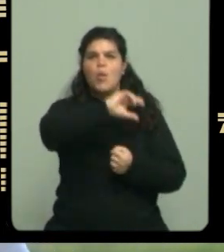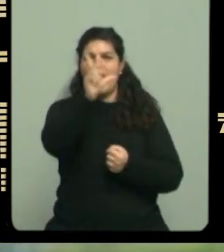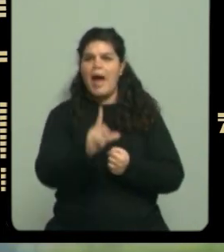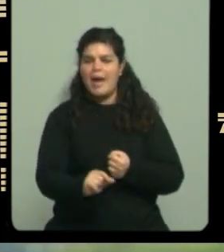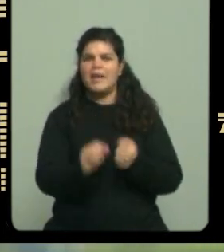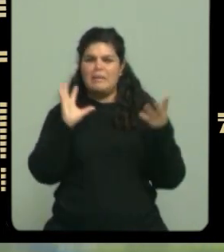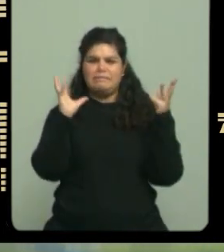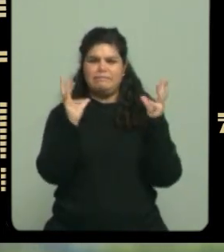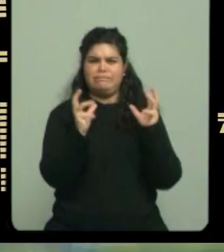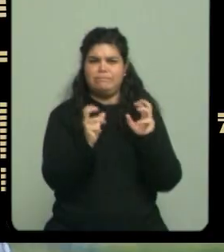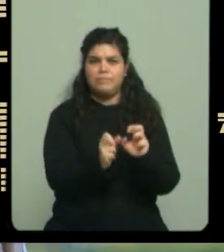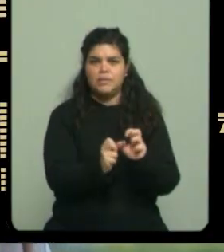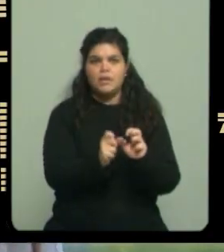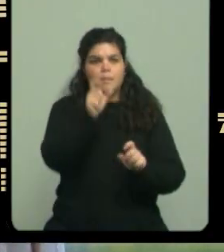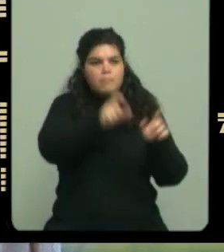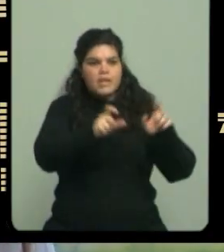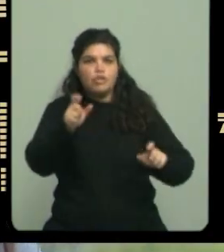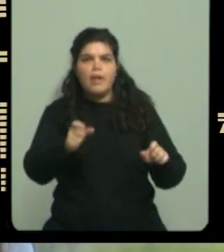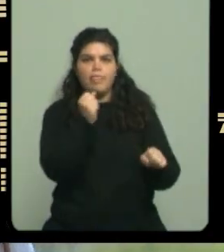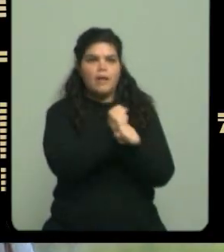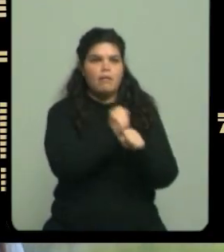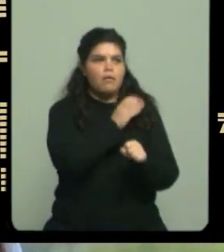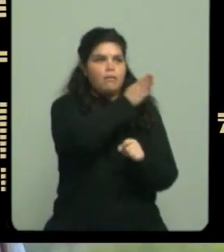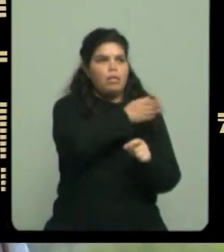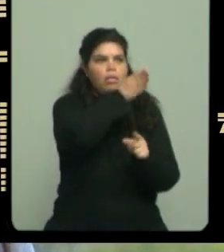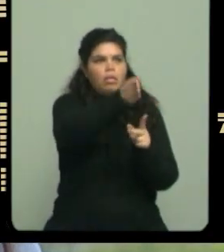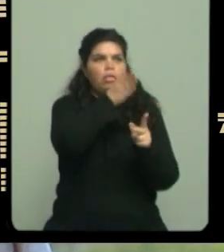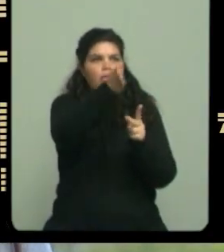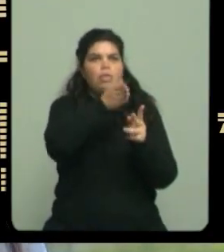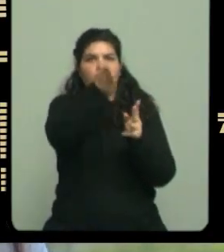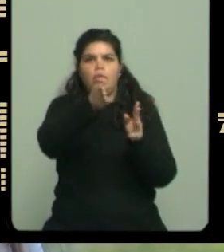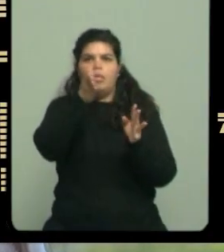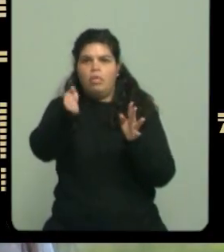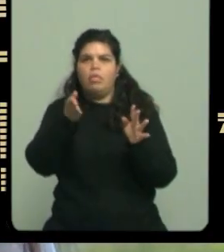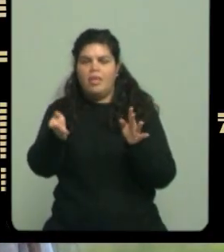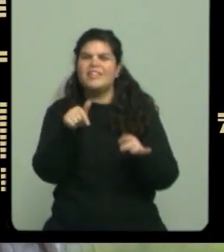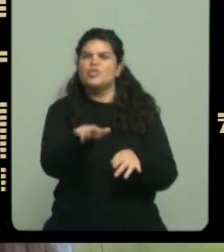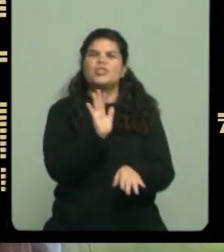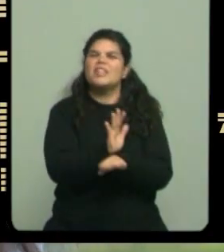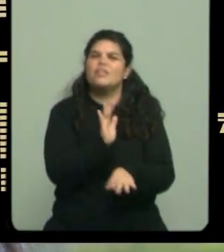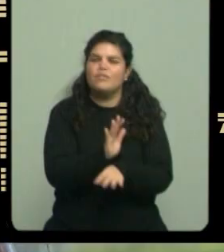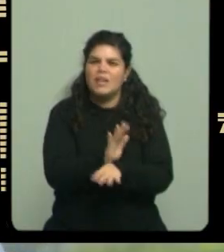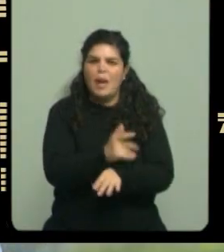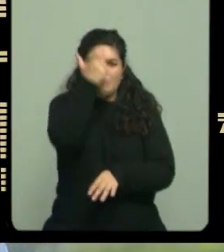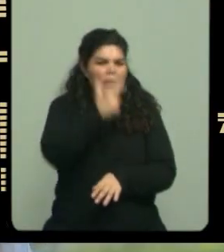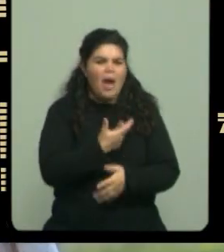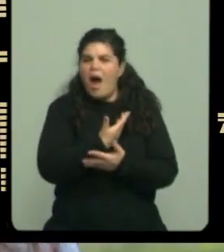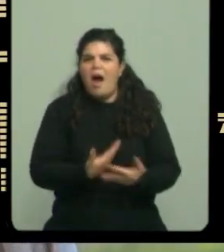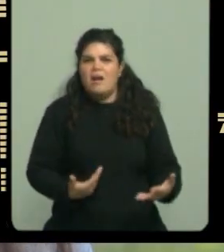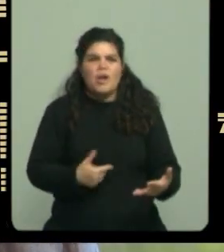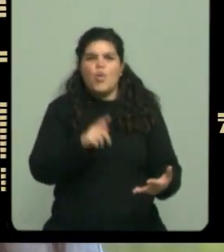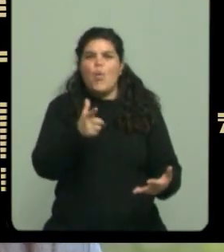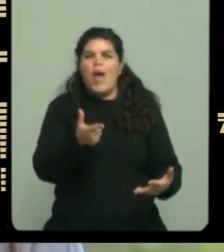teniendo muchos trabajos. Entonces, eso no quiere decir que vaya a generar un clima de trabajo hostil o que vaya a